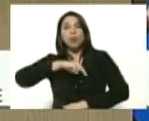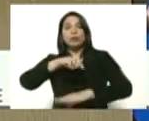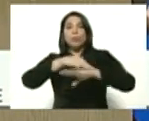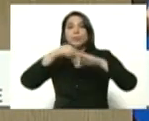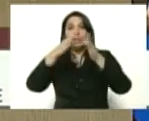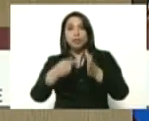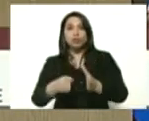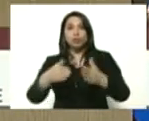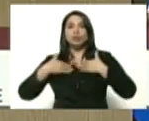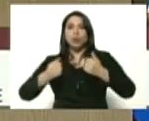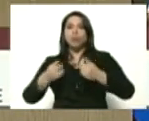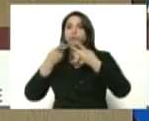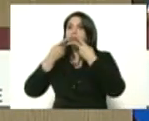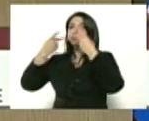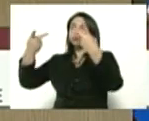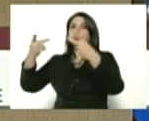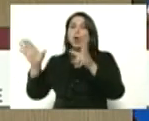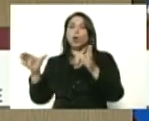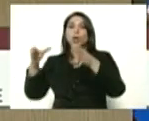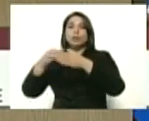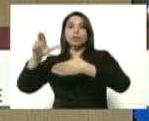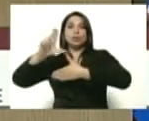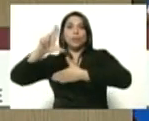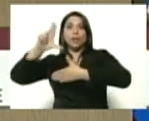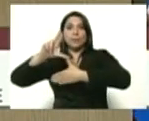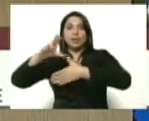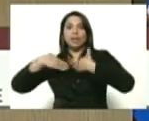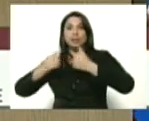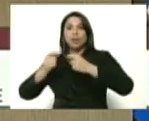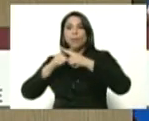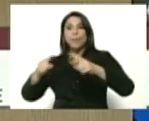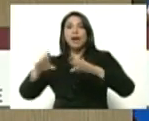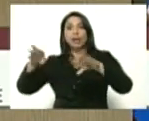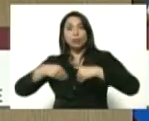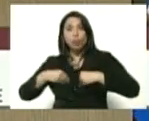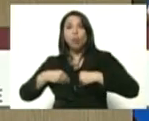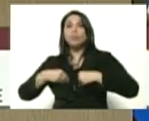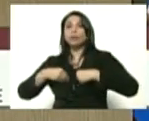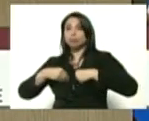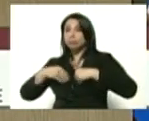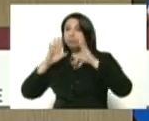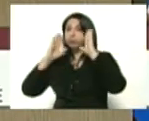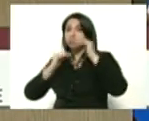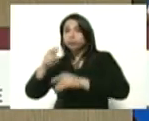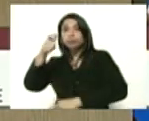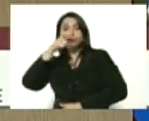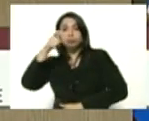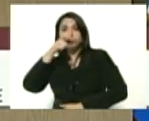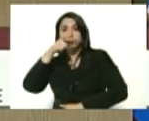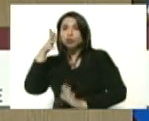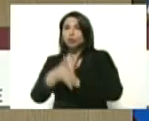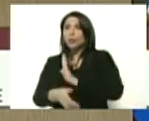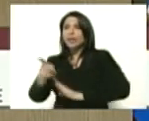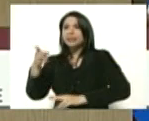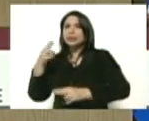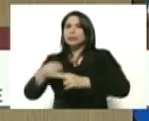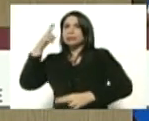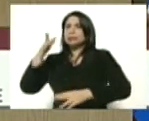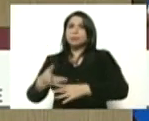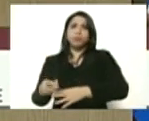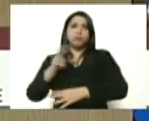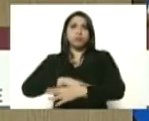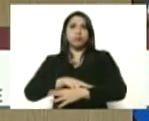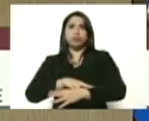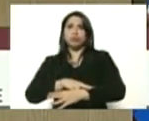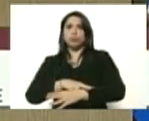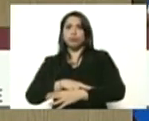una petición a la Organización Panamericana de la Salud para que tome cartas en el asunto con una situación de riesgo potencial